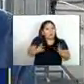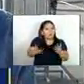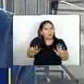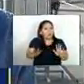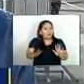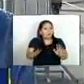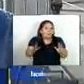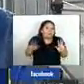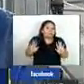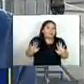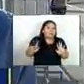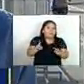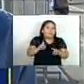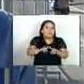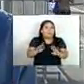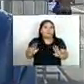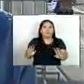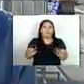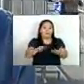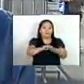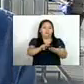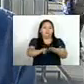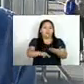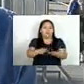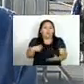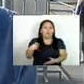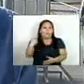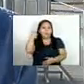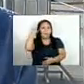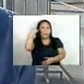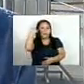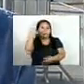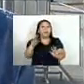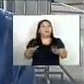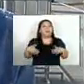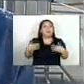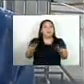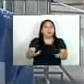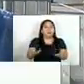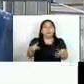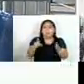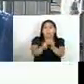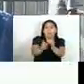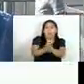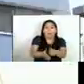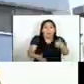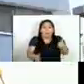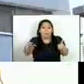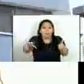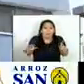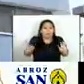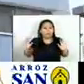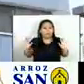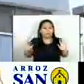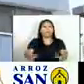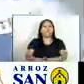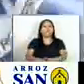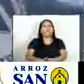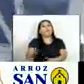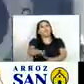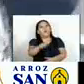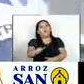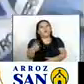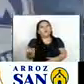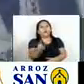no le da mucha importancia porque en realidad no nos va a afectar ni nos va a ayudar en nada. Mientras que otros